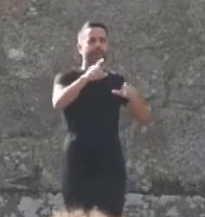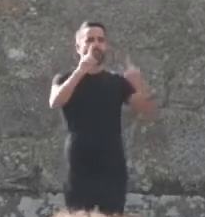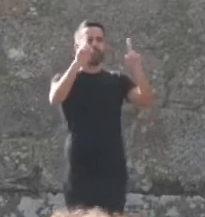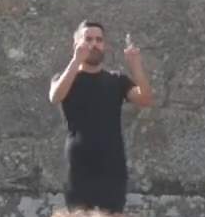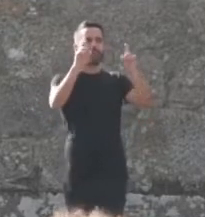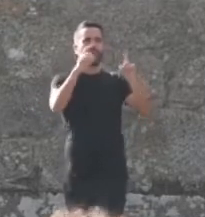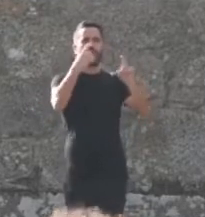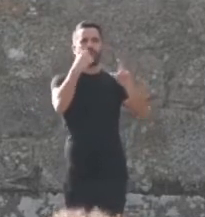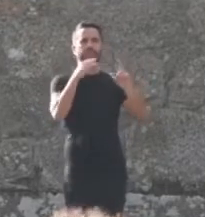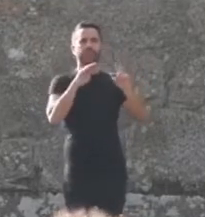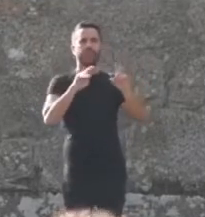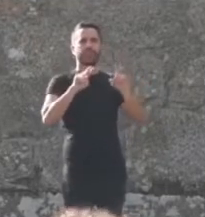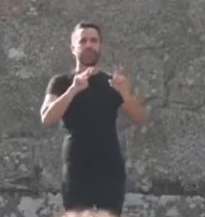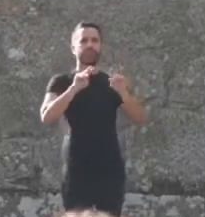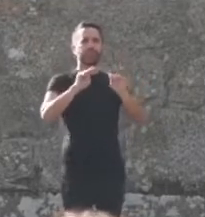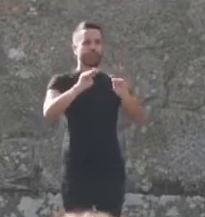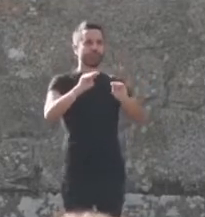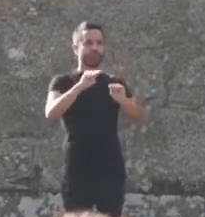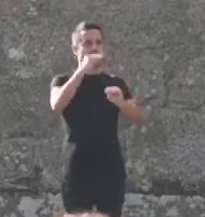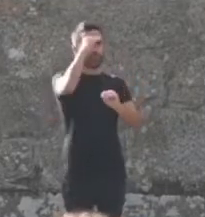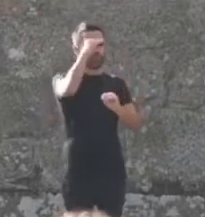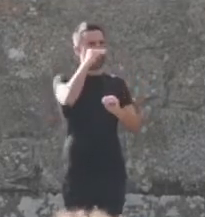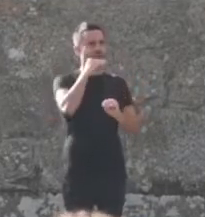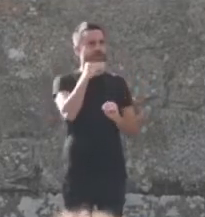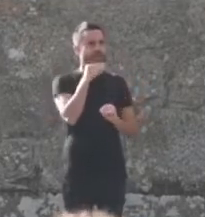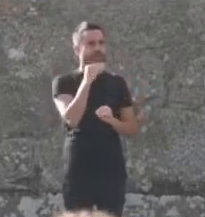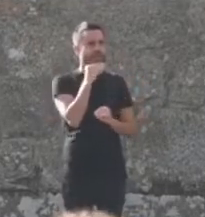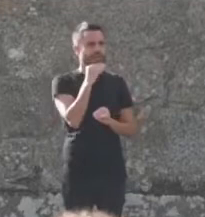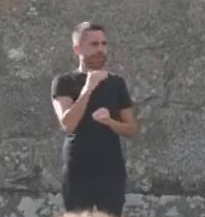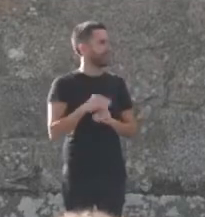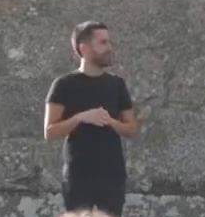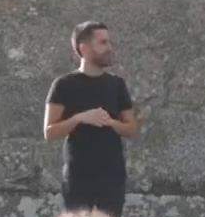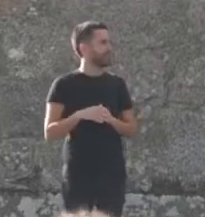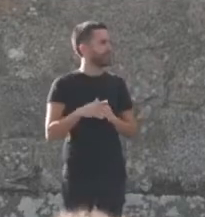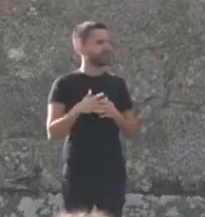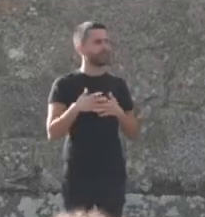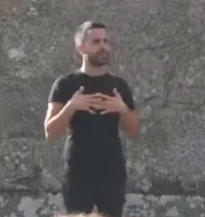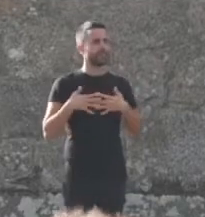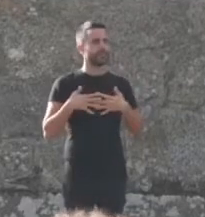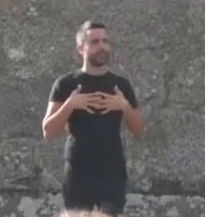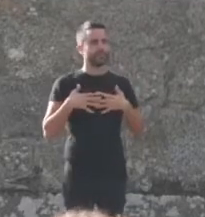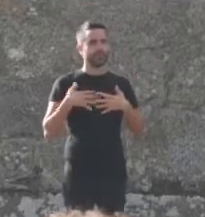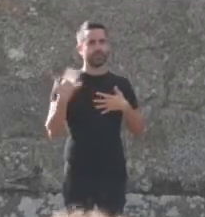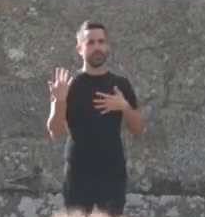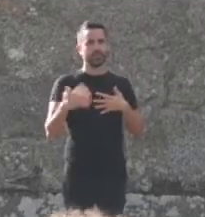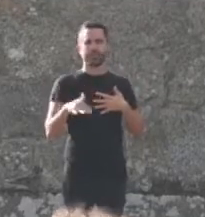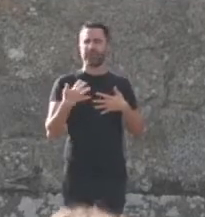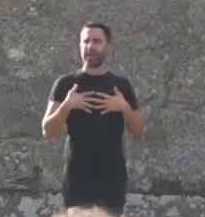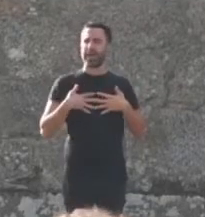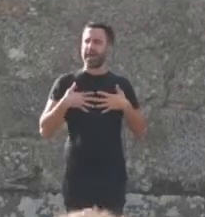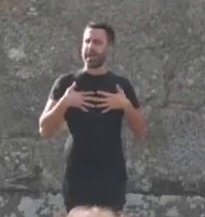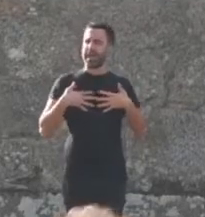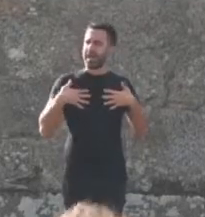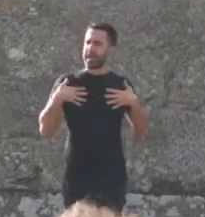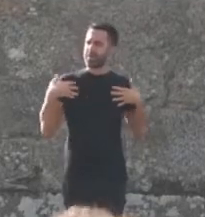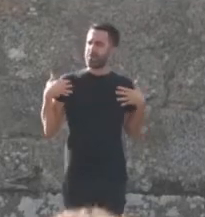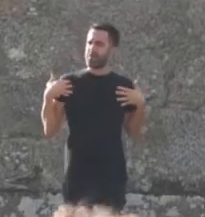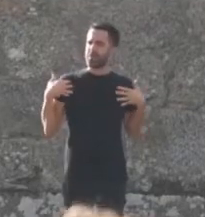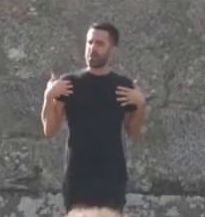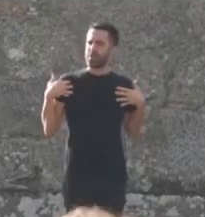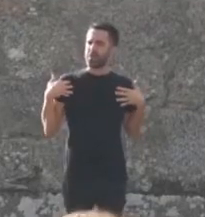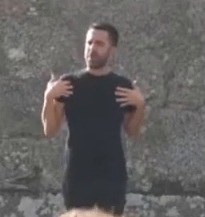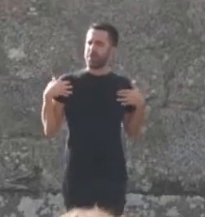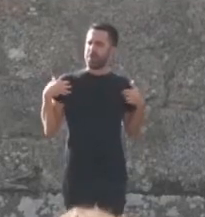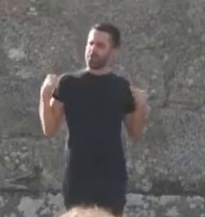pai. Non podedes imaginar a emoción que sentiu Ana despois de